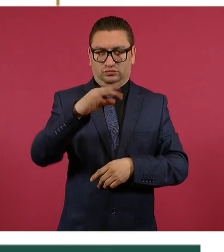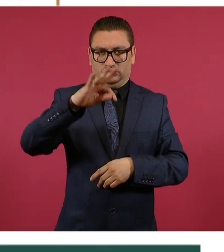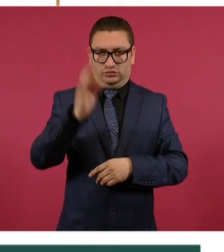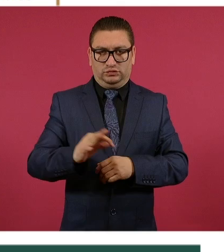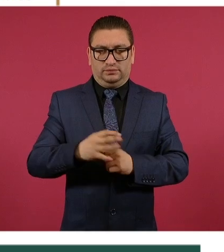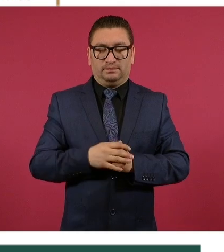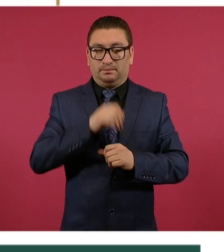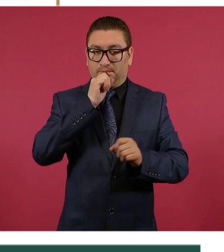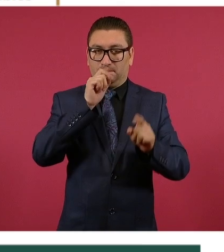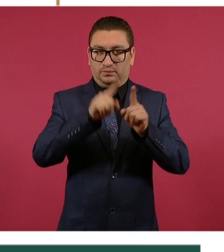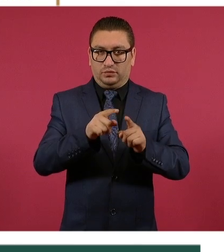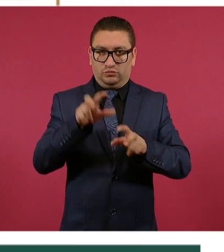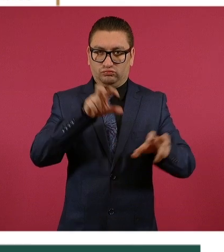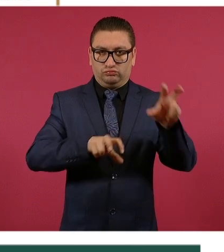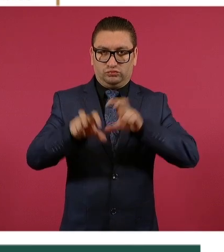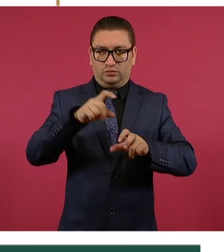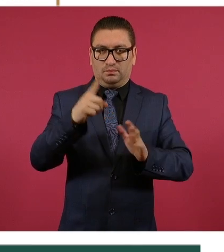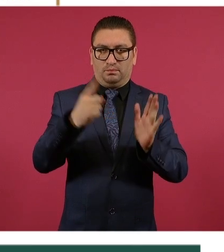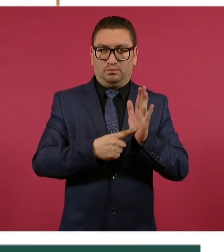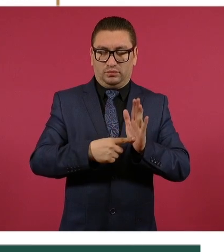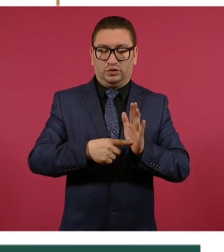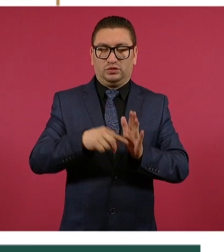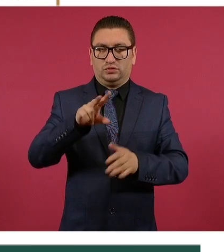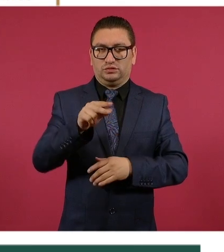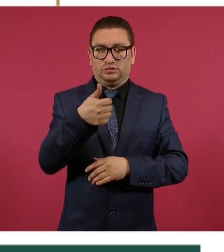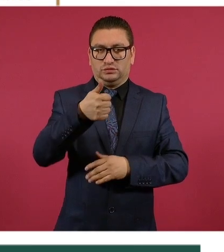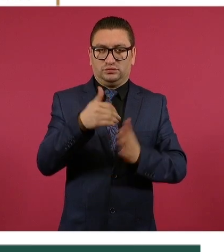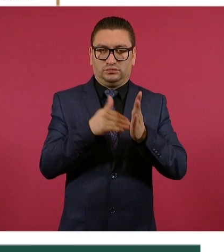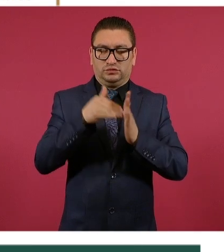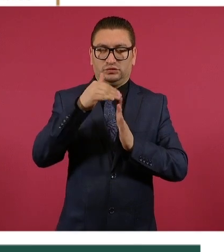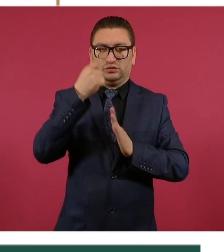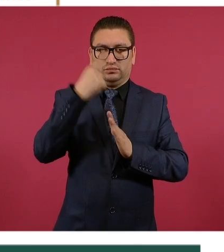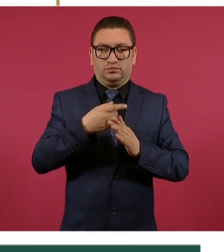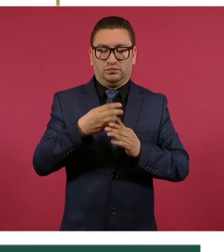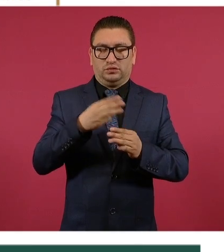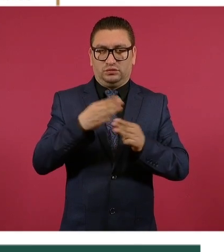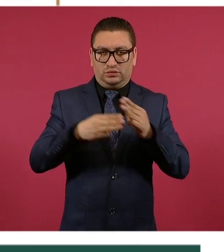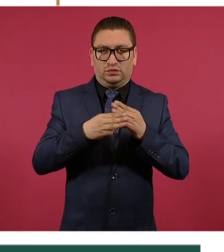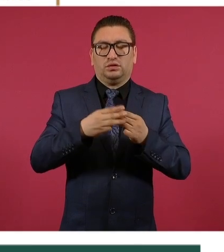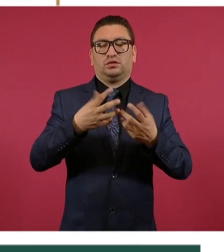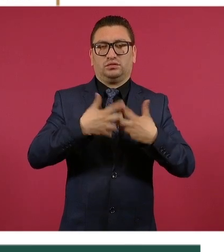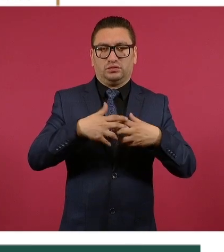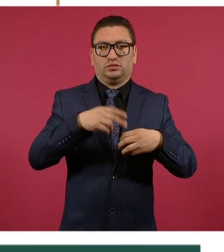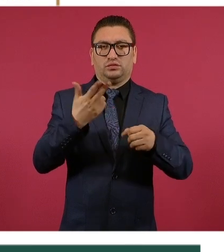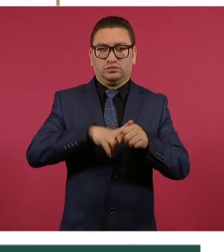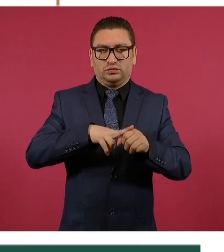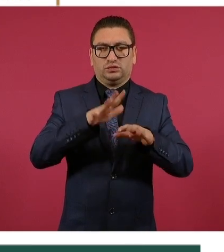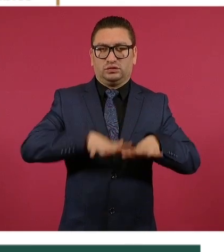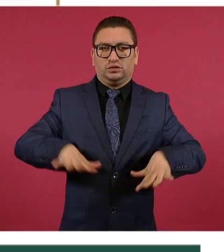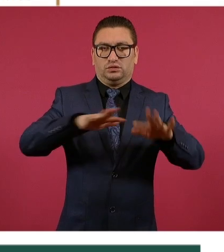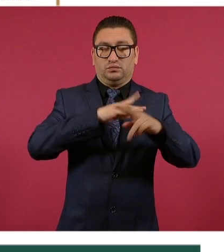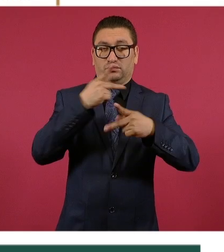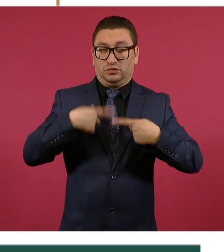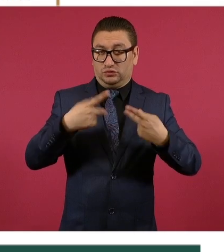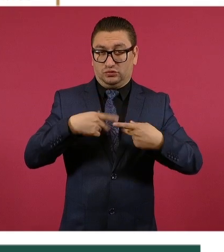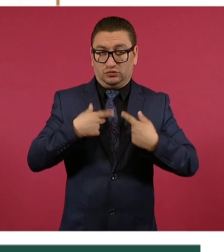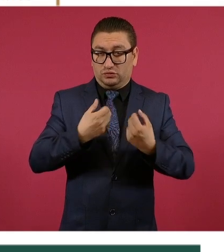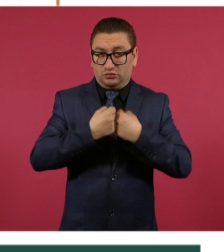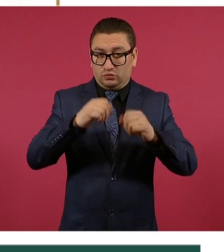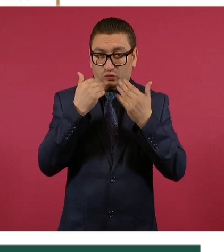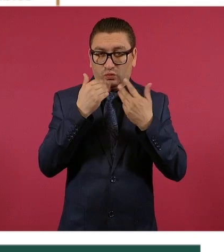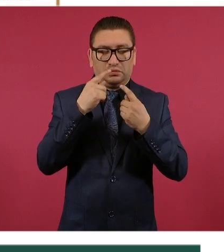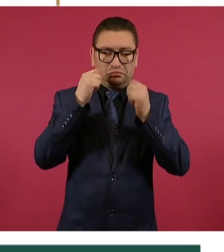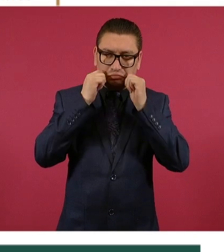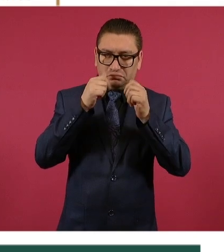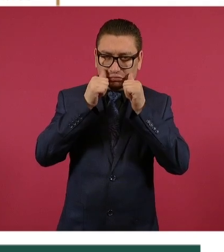También se han invertido 1,086 millones en equipamiento de hospitales que atienden a población sin seguridad social.